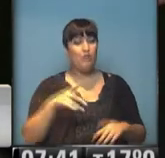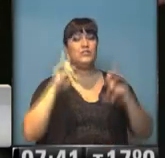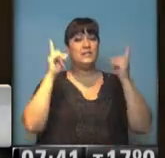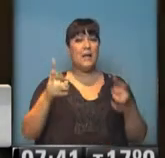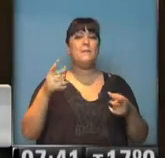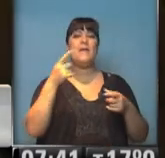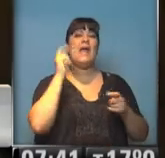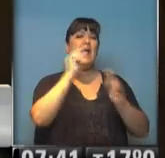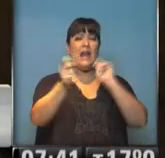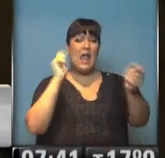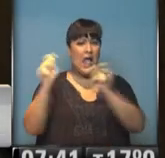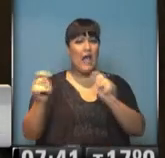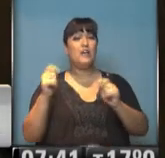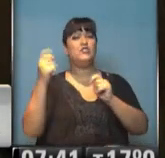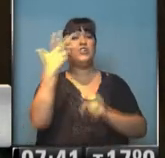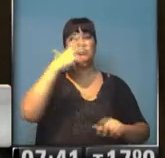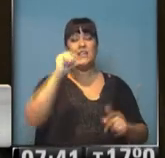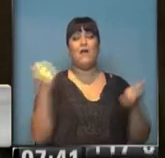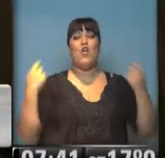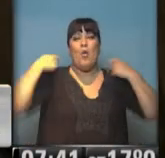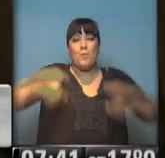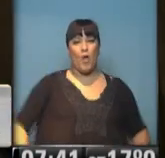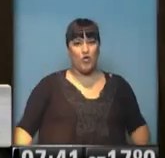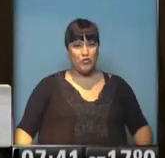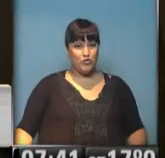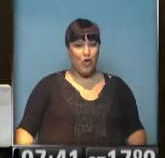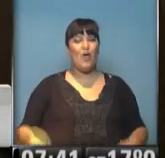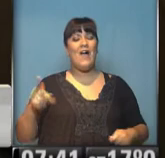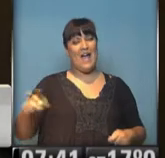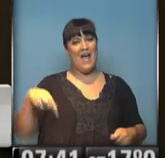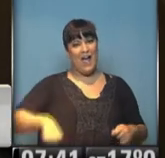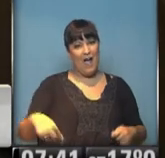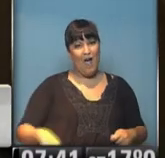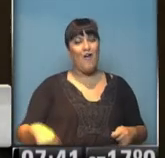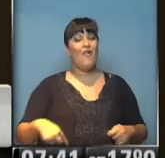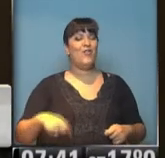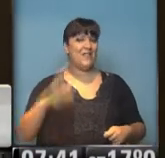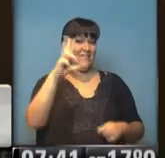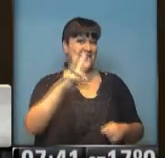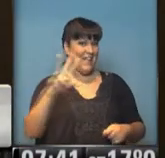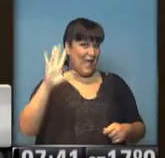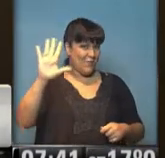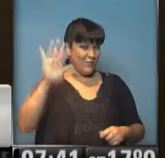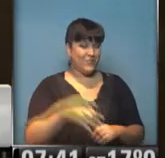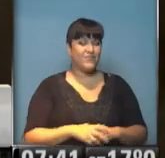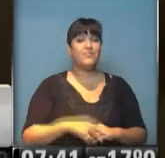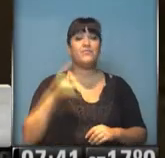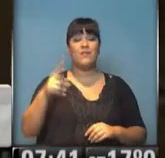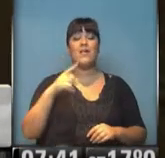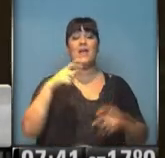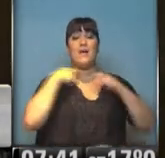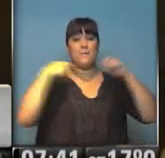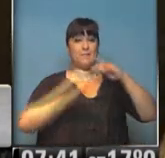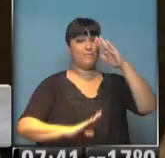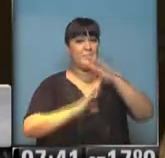varios regalos les llevaron un poncho al papá que ahora ya se encuentra en el vaticano stella le regaló